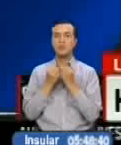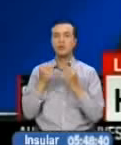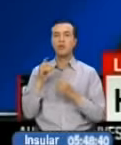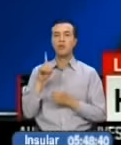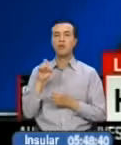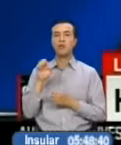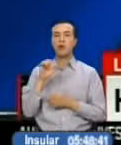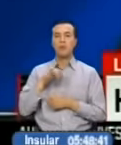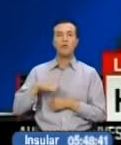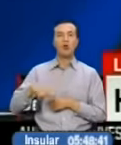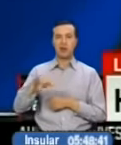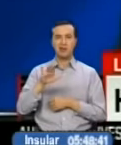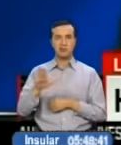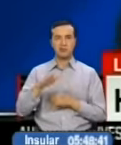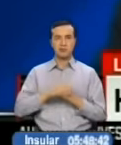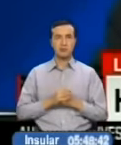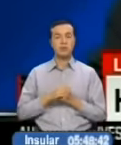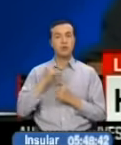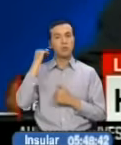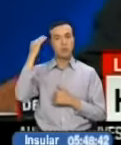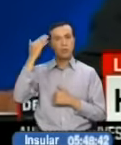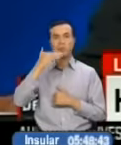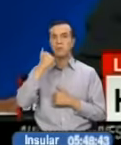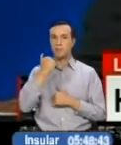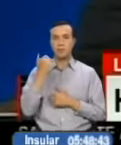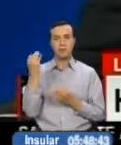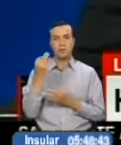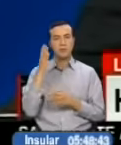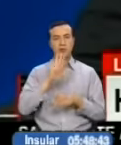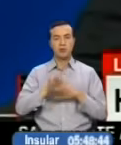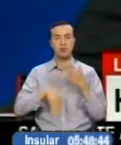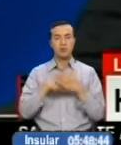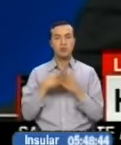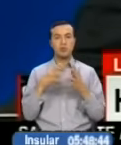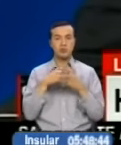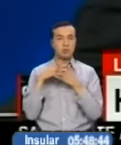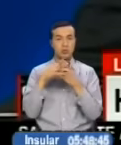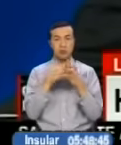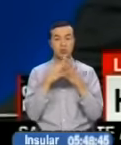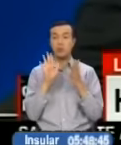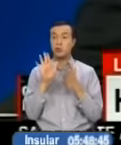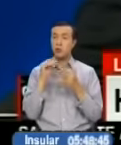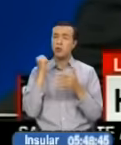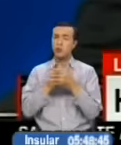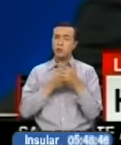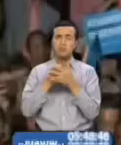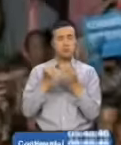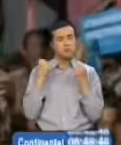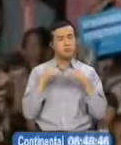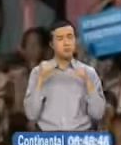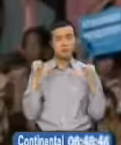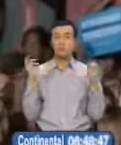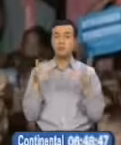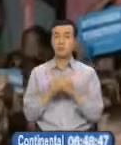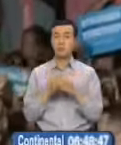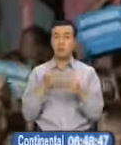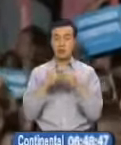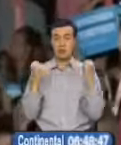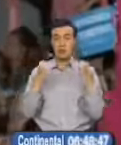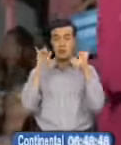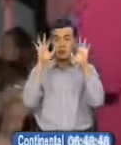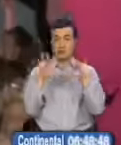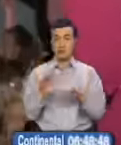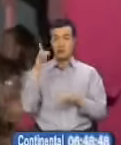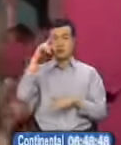Demócratas. Construir un mejor futuro para todos los estadounidenses. Ella peleará por todos nosotros. La exsecretaria de Estado,